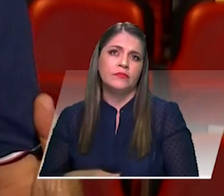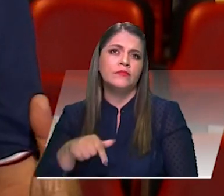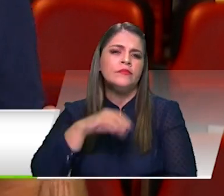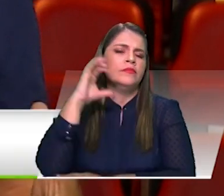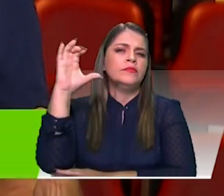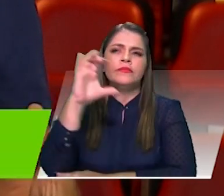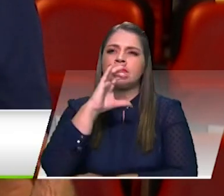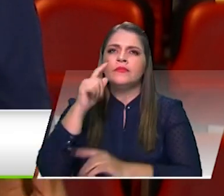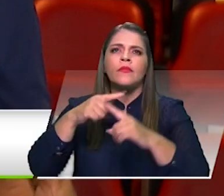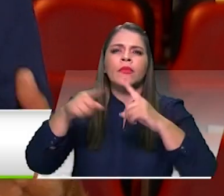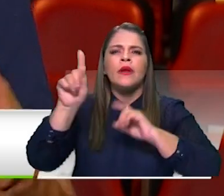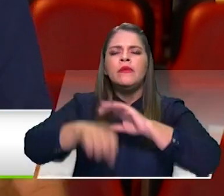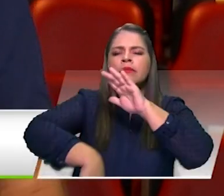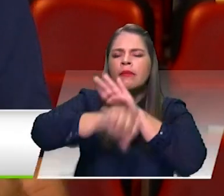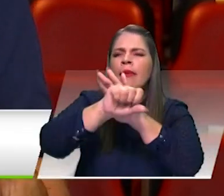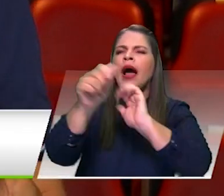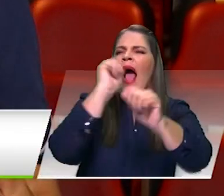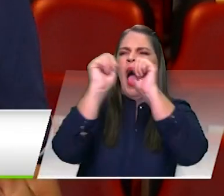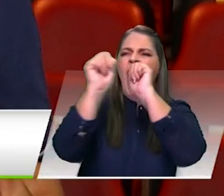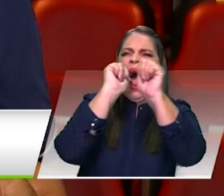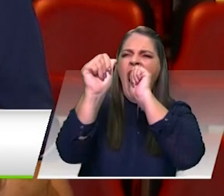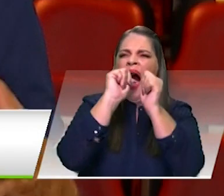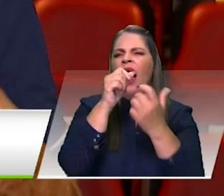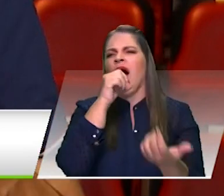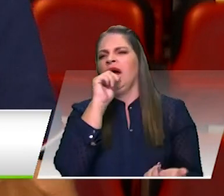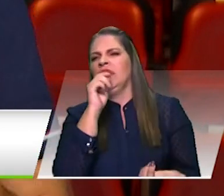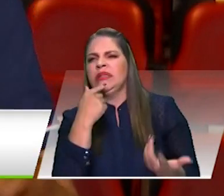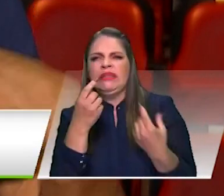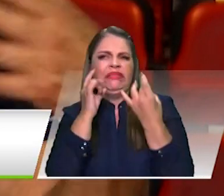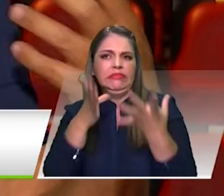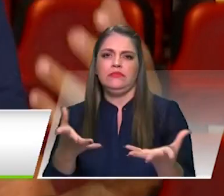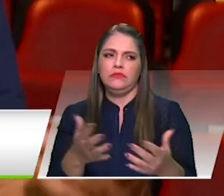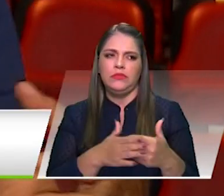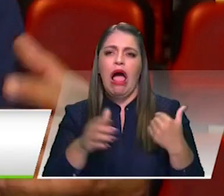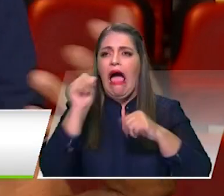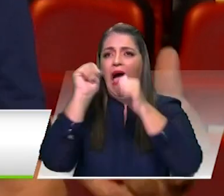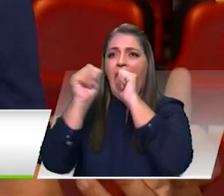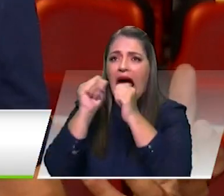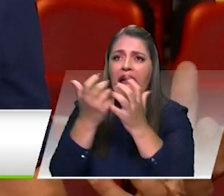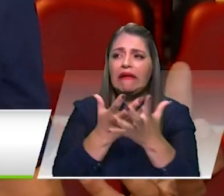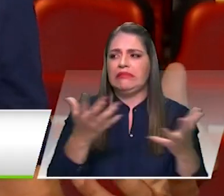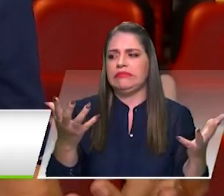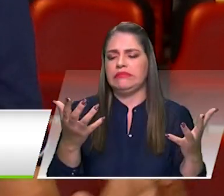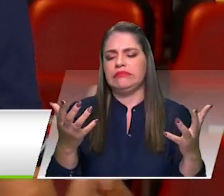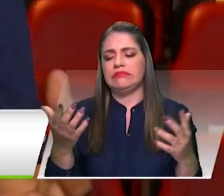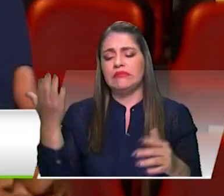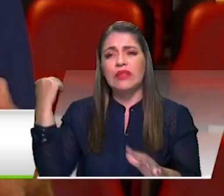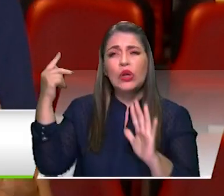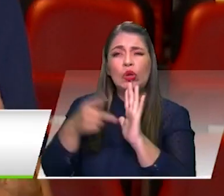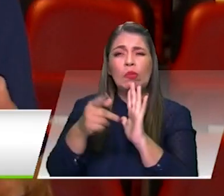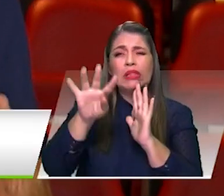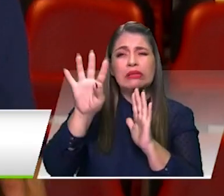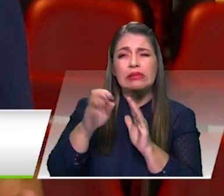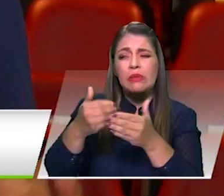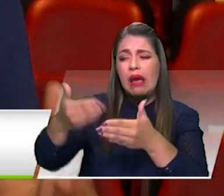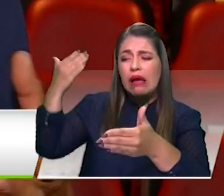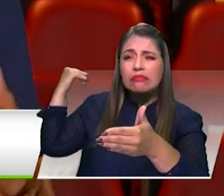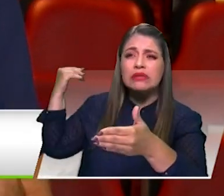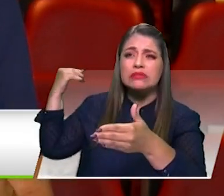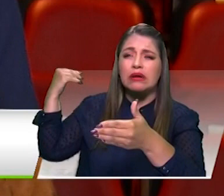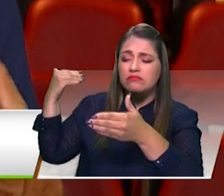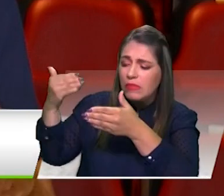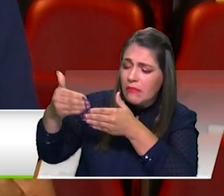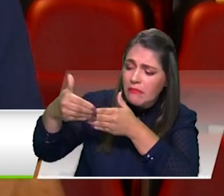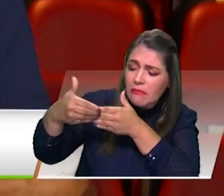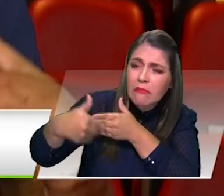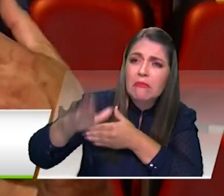es cantinero y futbolero, pues ahora con mayor razón, todo lo que habíamos sembrado antes del 2019, pues se ha perdido y nos